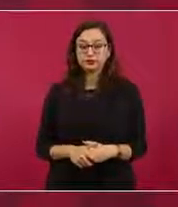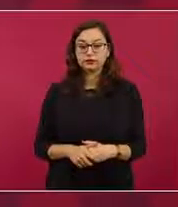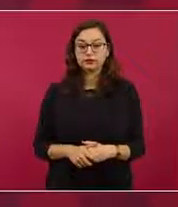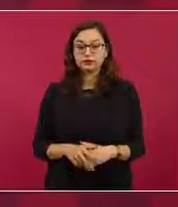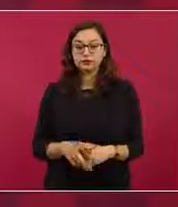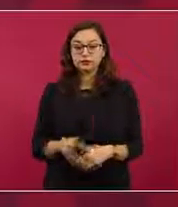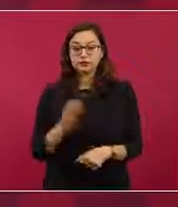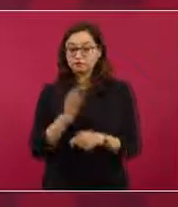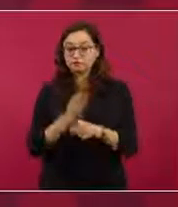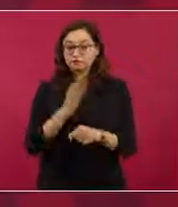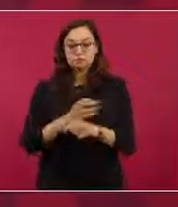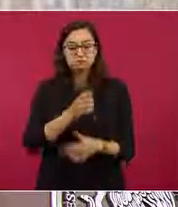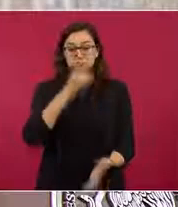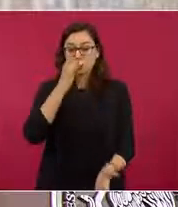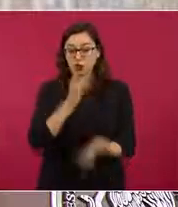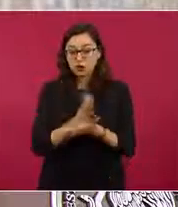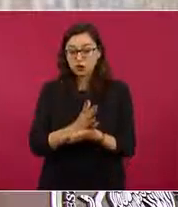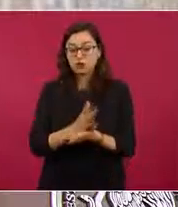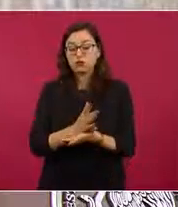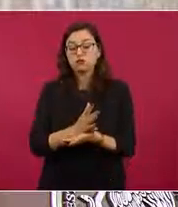nos duele mucho